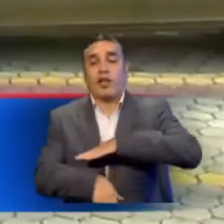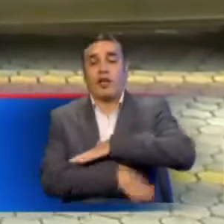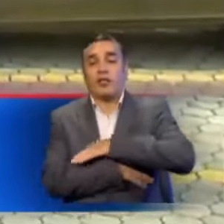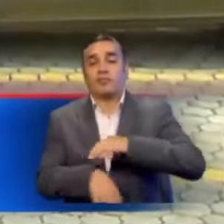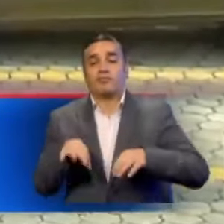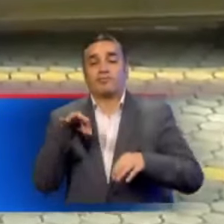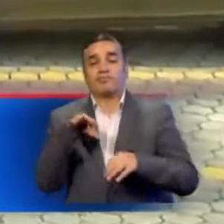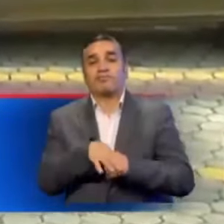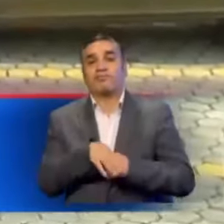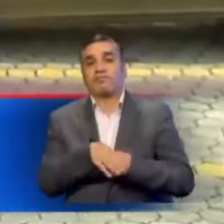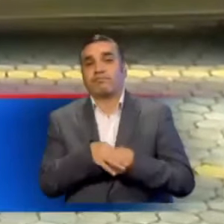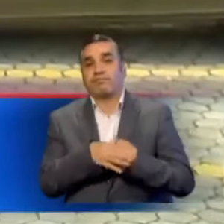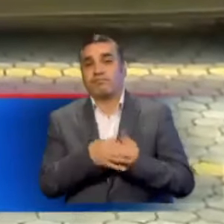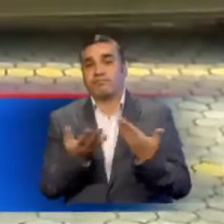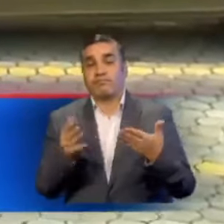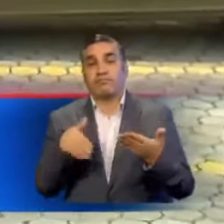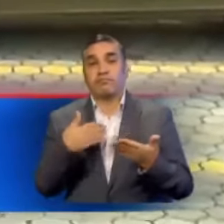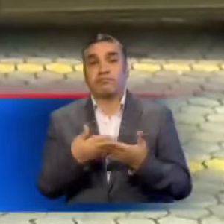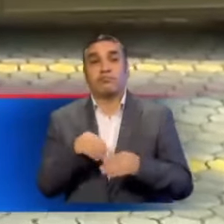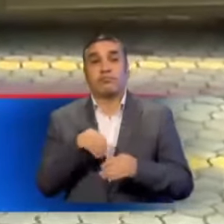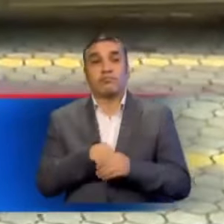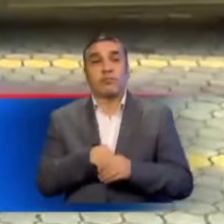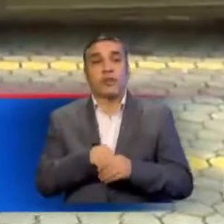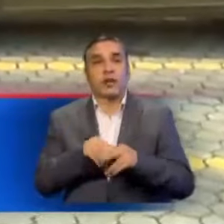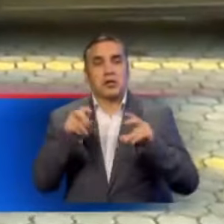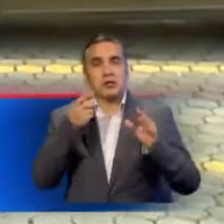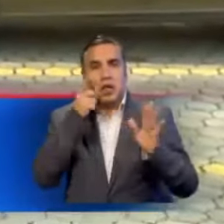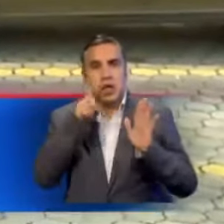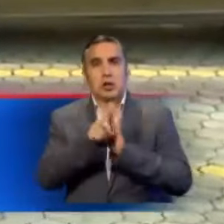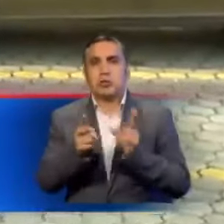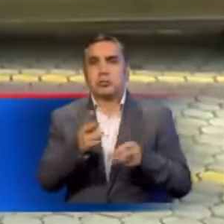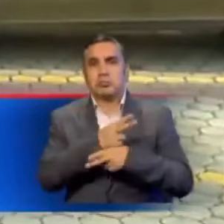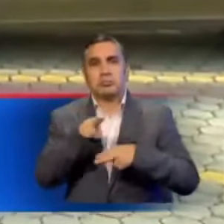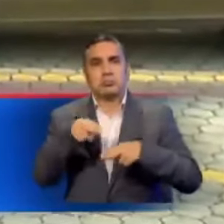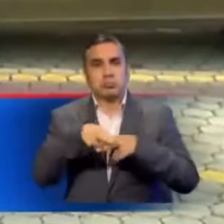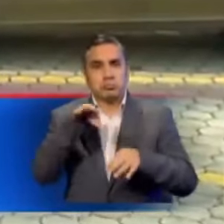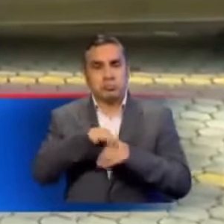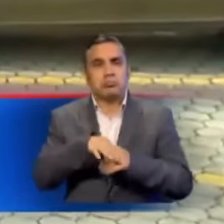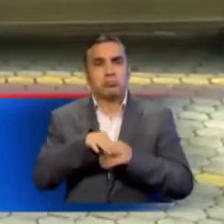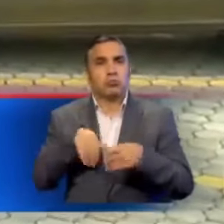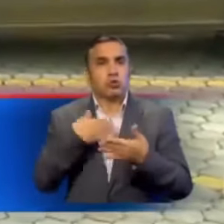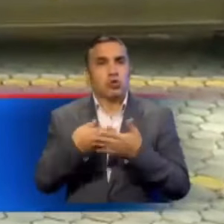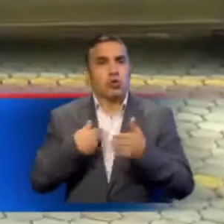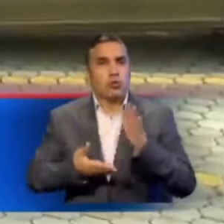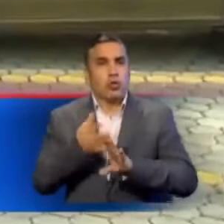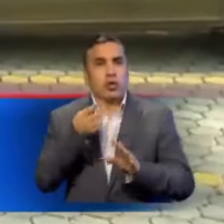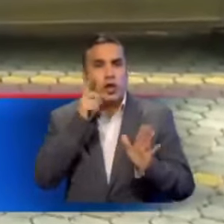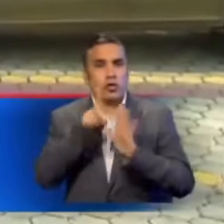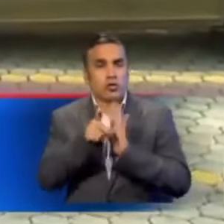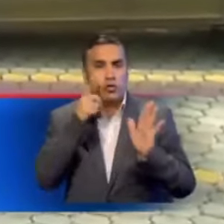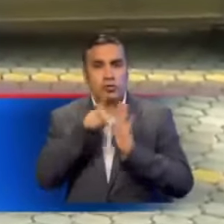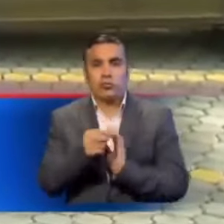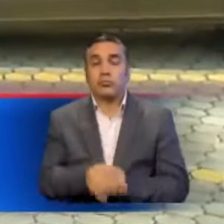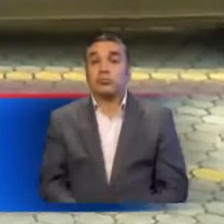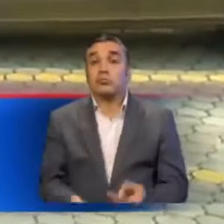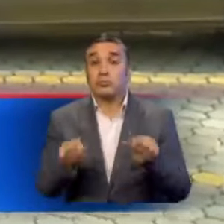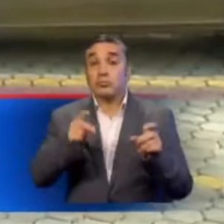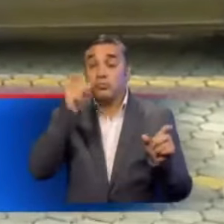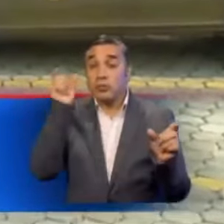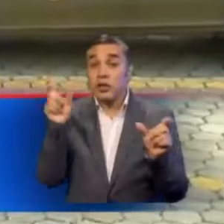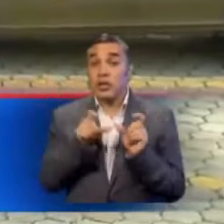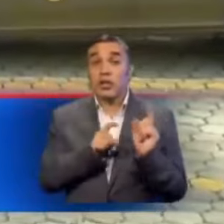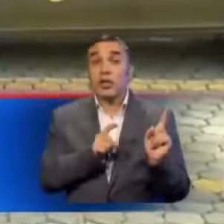va a presentar en todas las instancias legales, en el Consejo Nacional Electoral, en el Tribunal Contencioso Electoral, incluso en la Fiscalía,